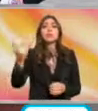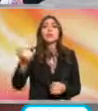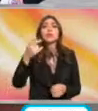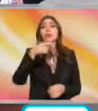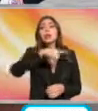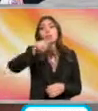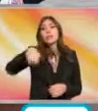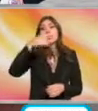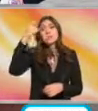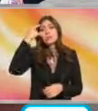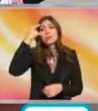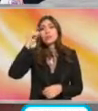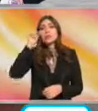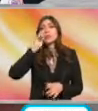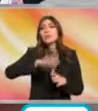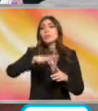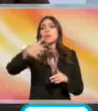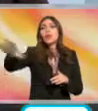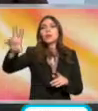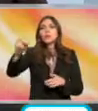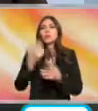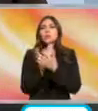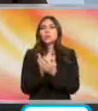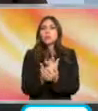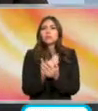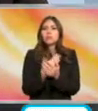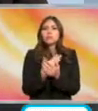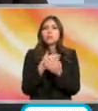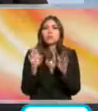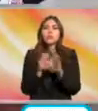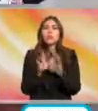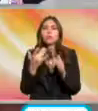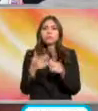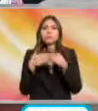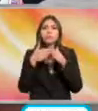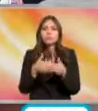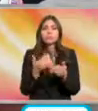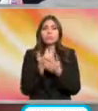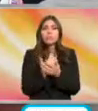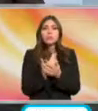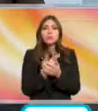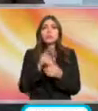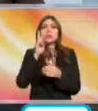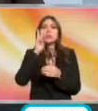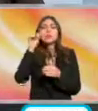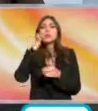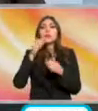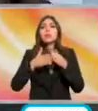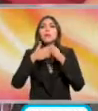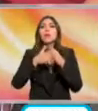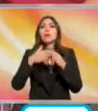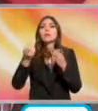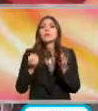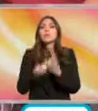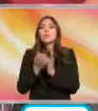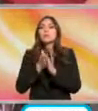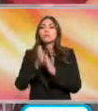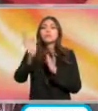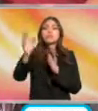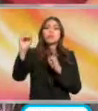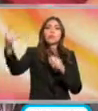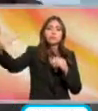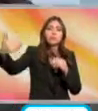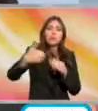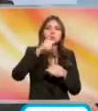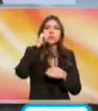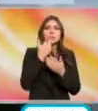iban mucho hacia el mar, sino que se esperaban en la costa. Sabían que los barcos de salida o de entrada tenían que llegar por ahí. Normalmente era de